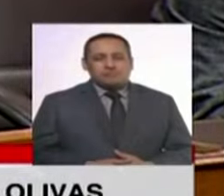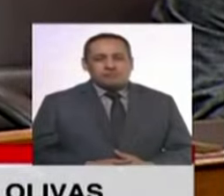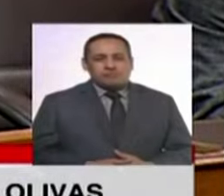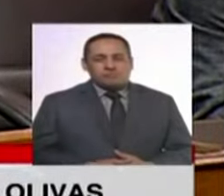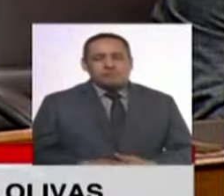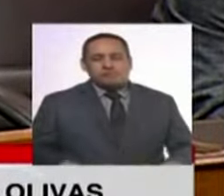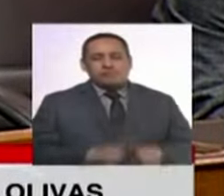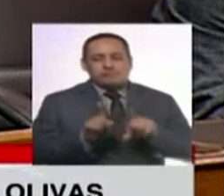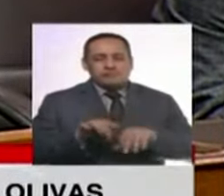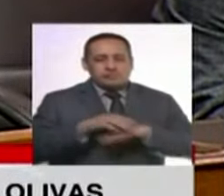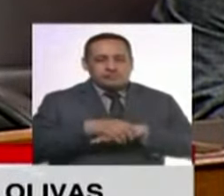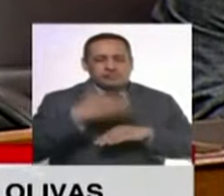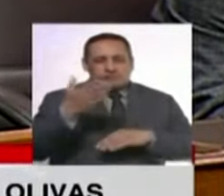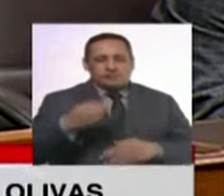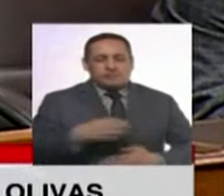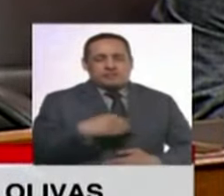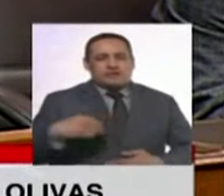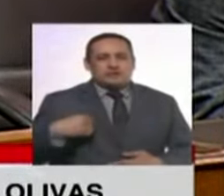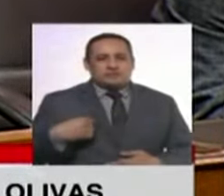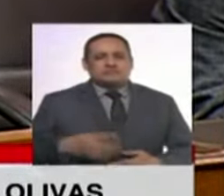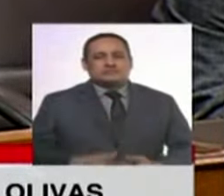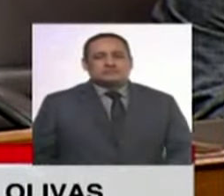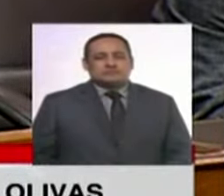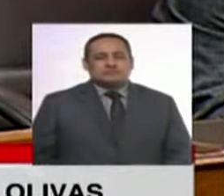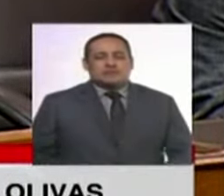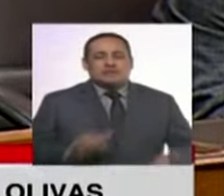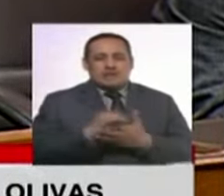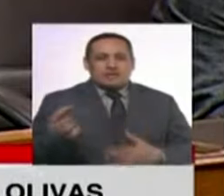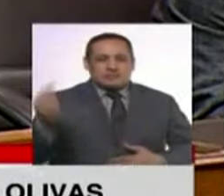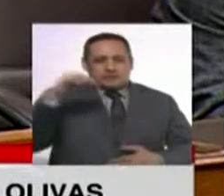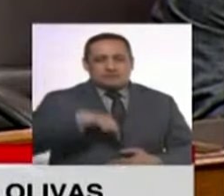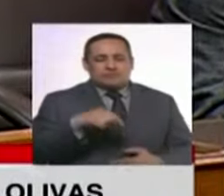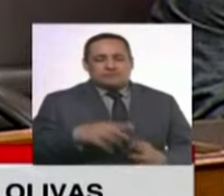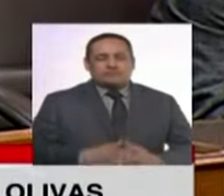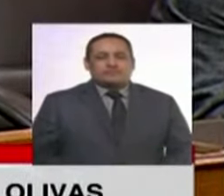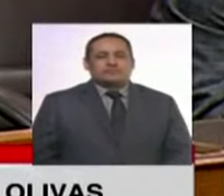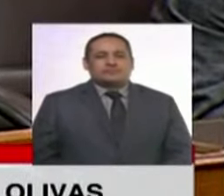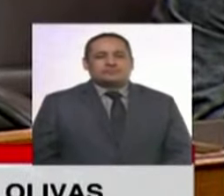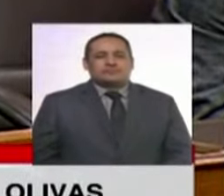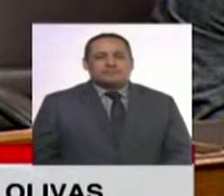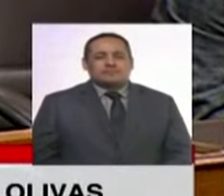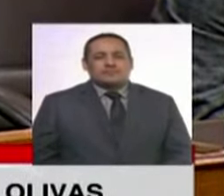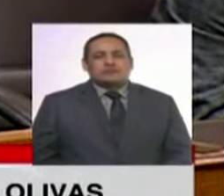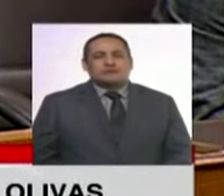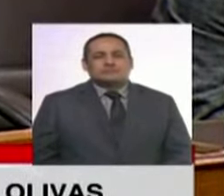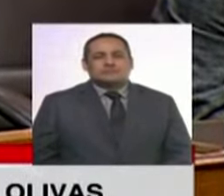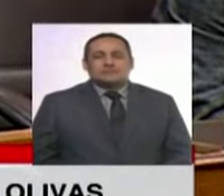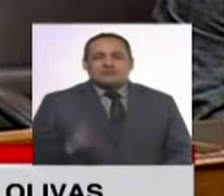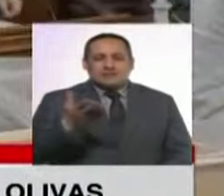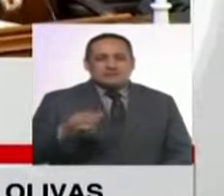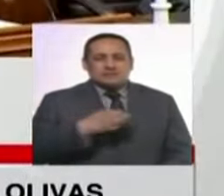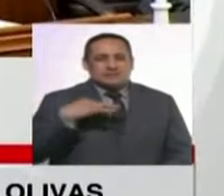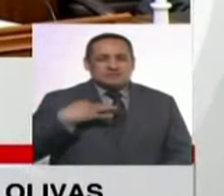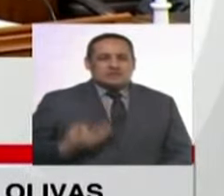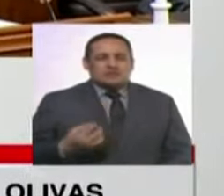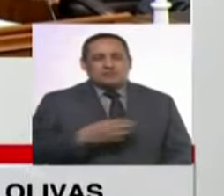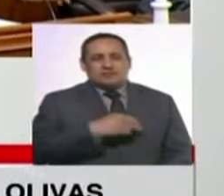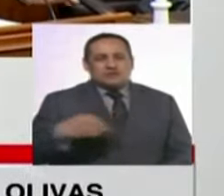y también un saludo al Señor ministro que se ha hecho presente señor ministro